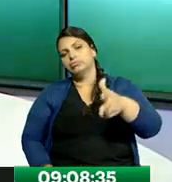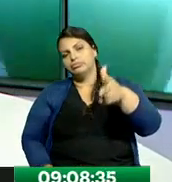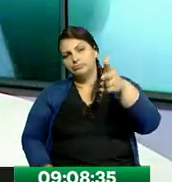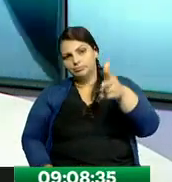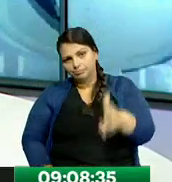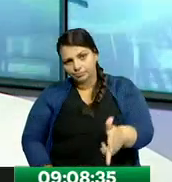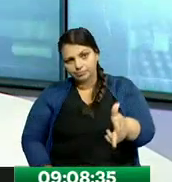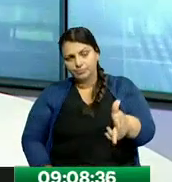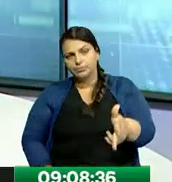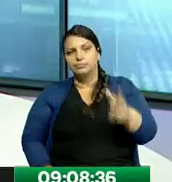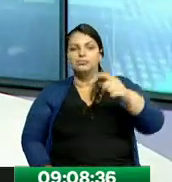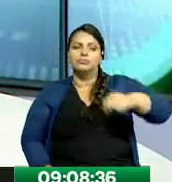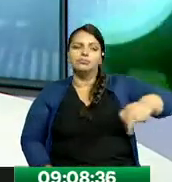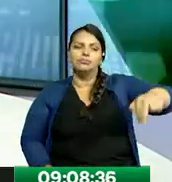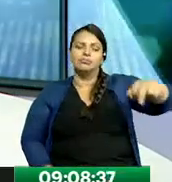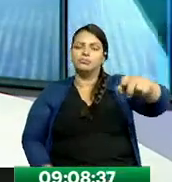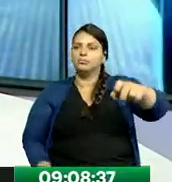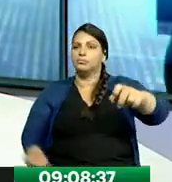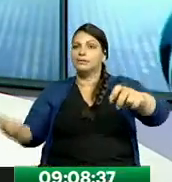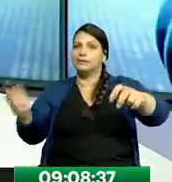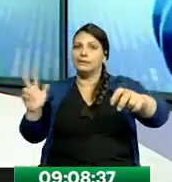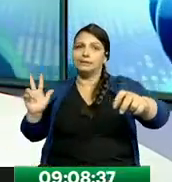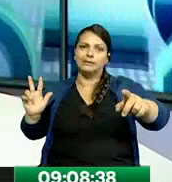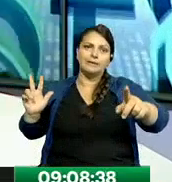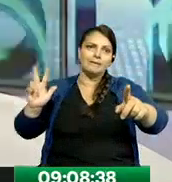patrullajes policiales en la zona.